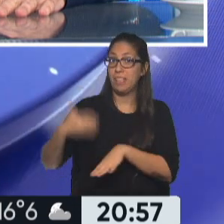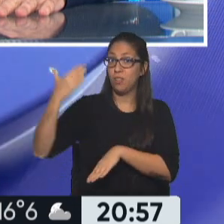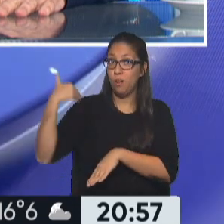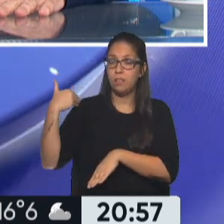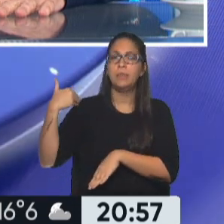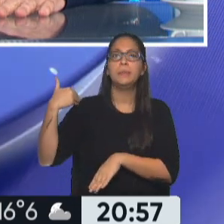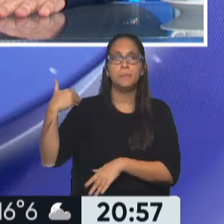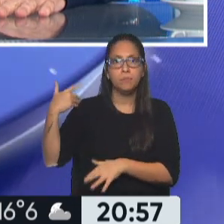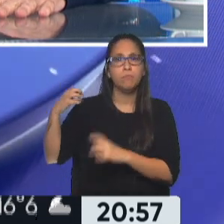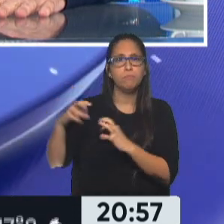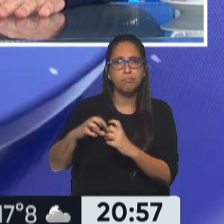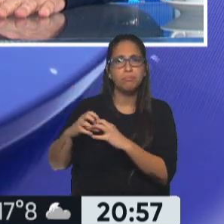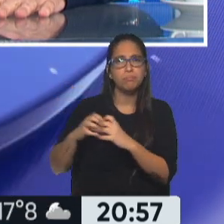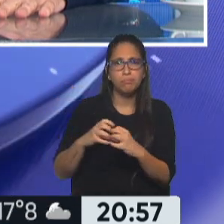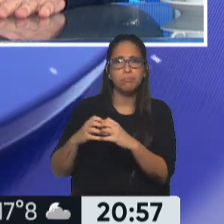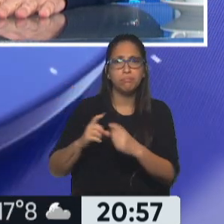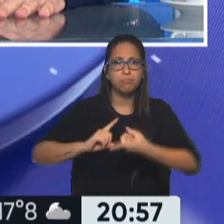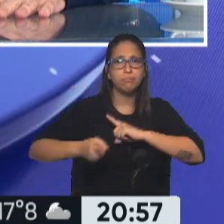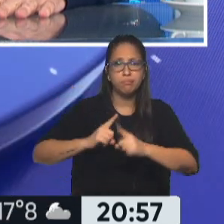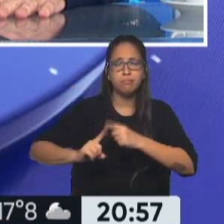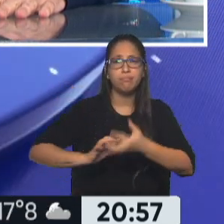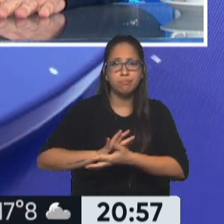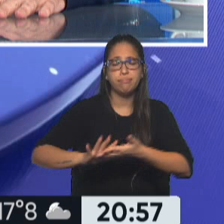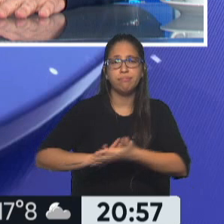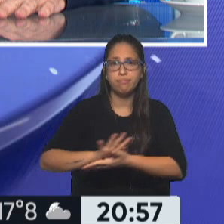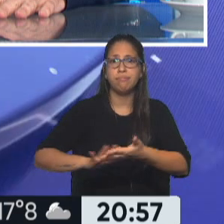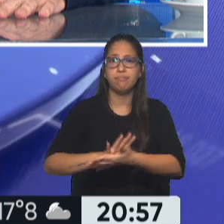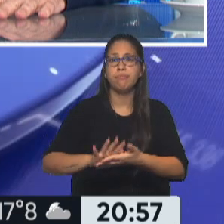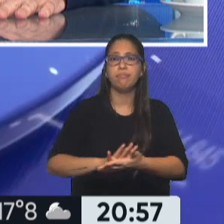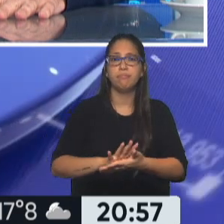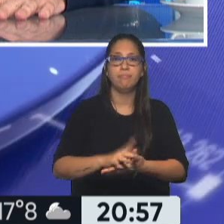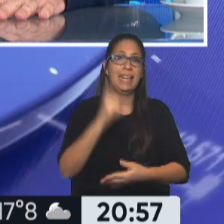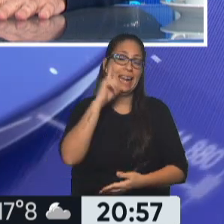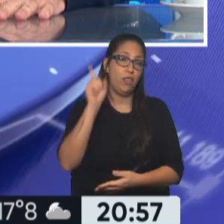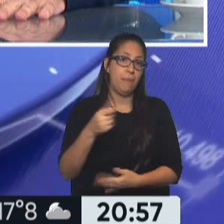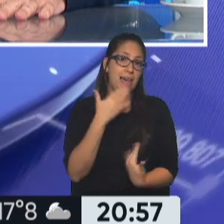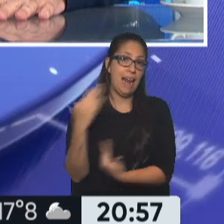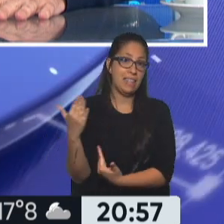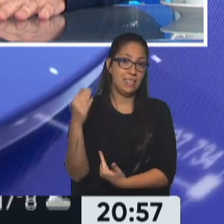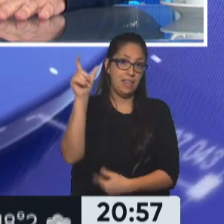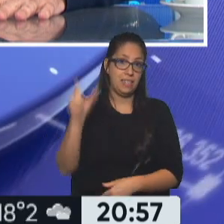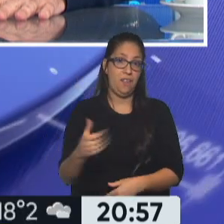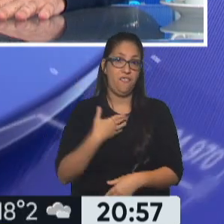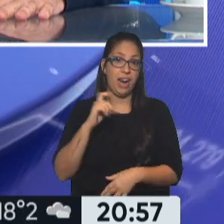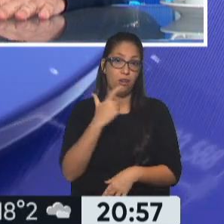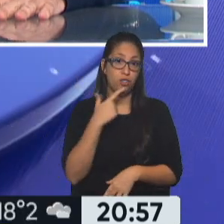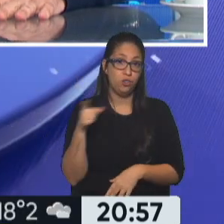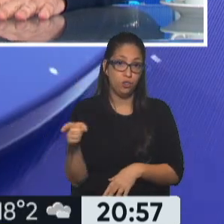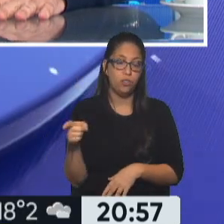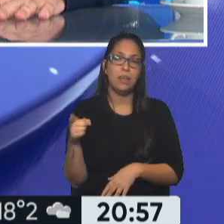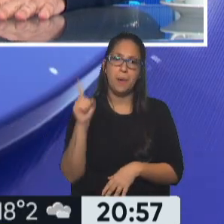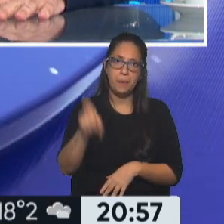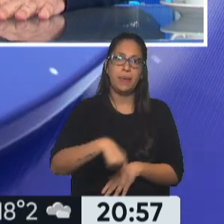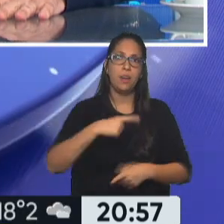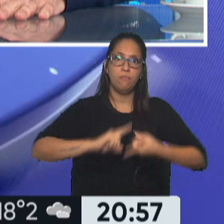de muchas y dificultosas negociaciones, y creo que con la mano de Guillermo Francos, ha